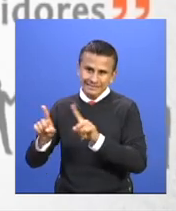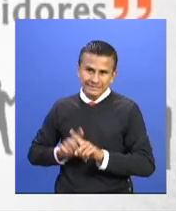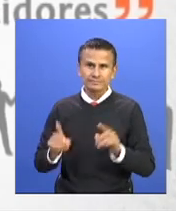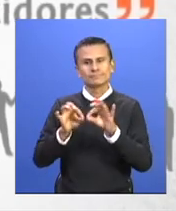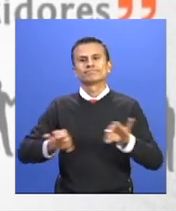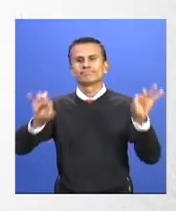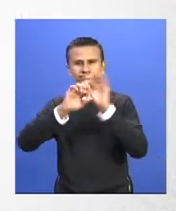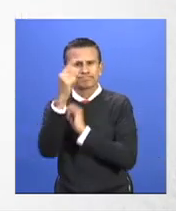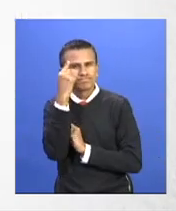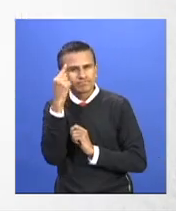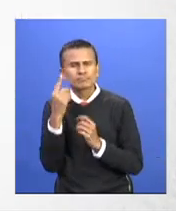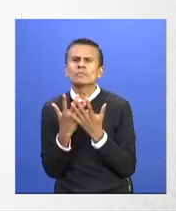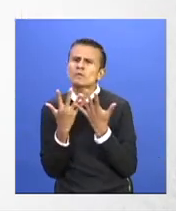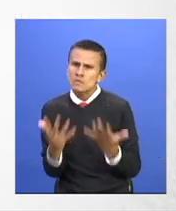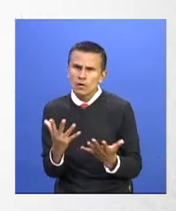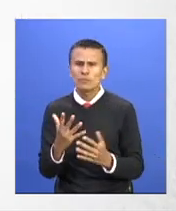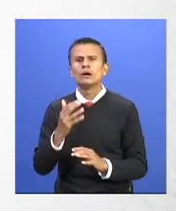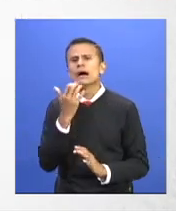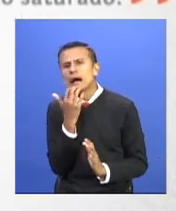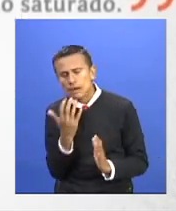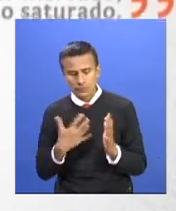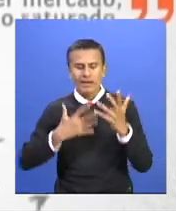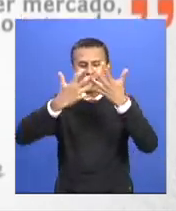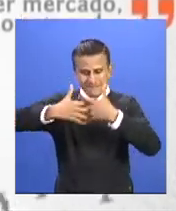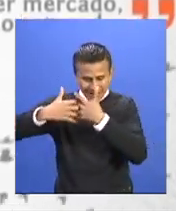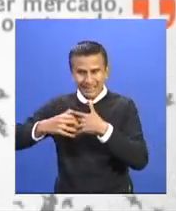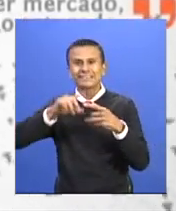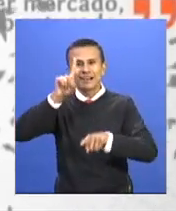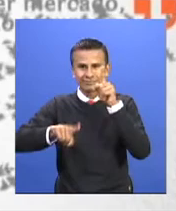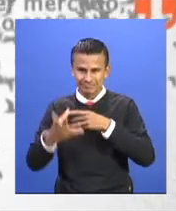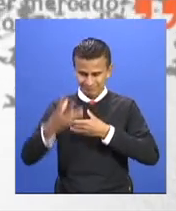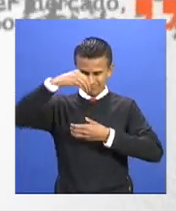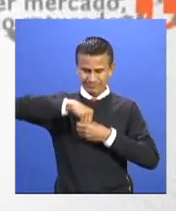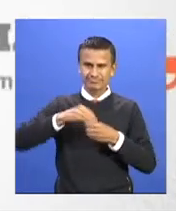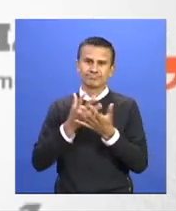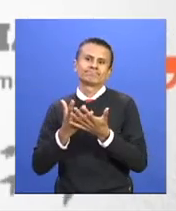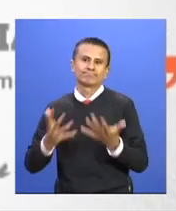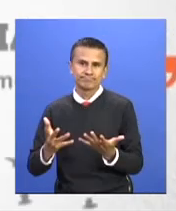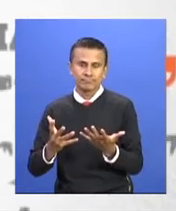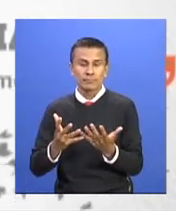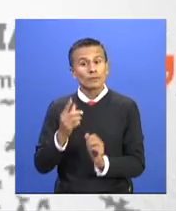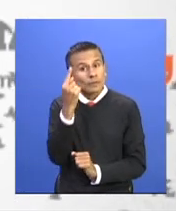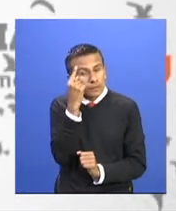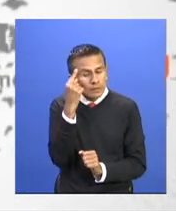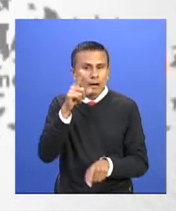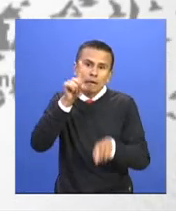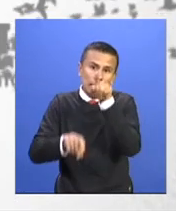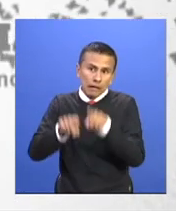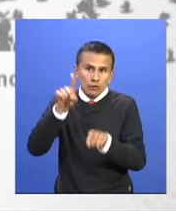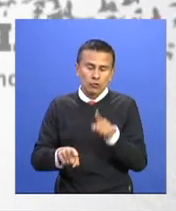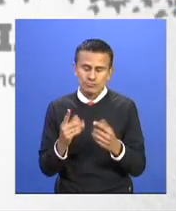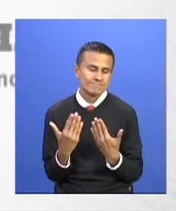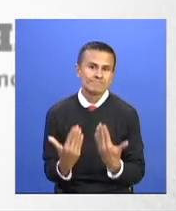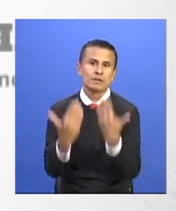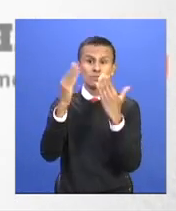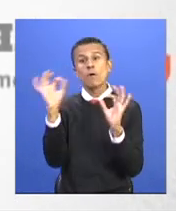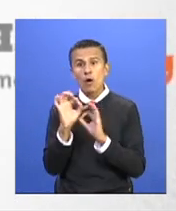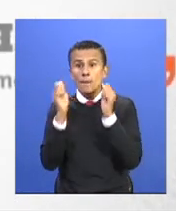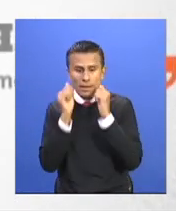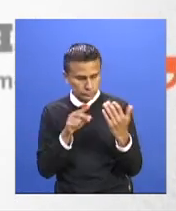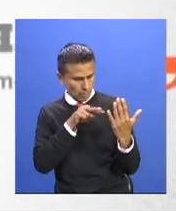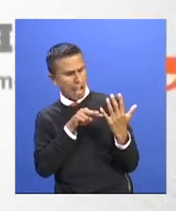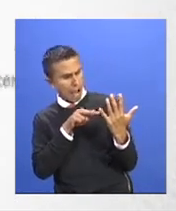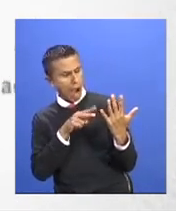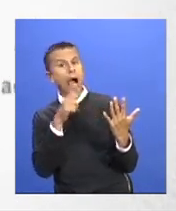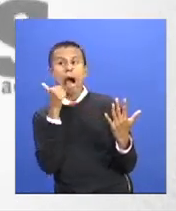parte precisamente de los intangibles de una empresa, que en este caso algunos serían valor, credibilidad y singularidad